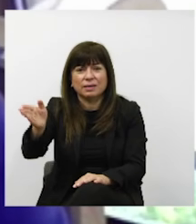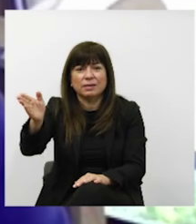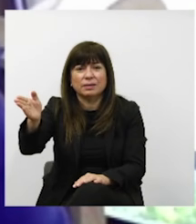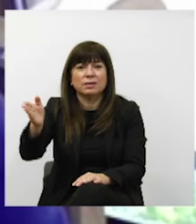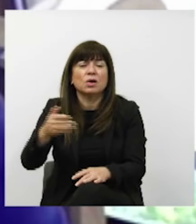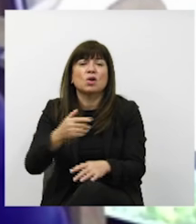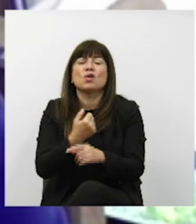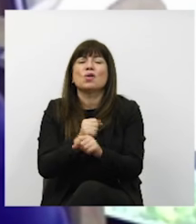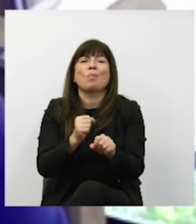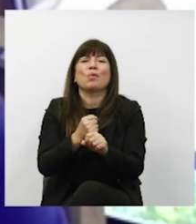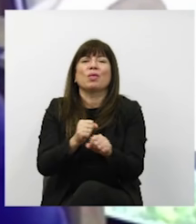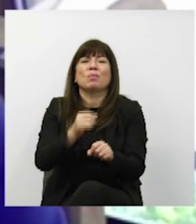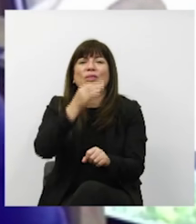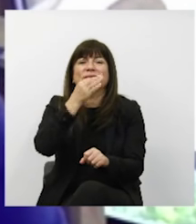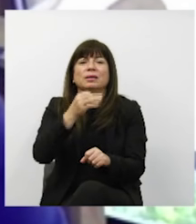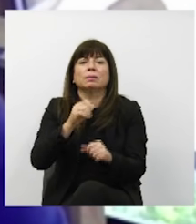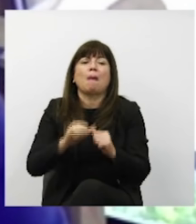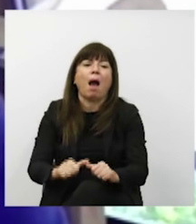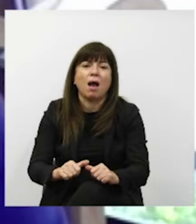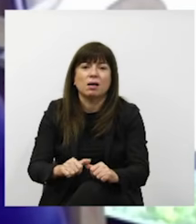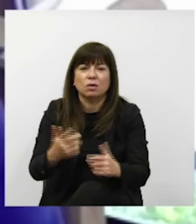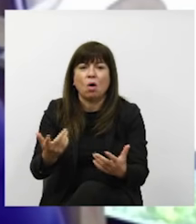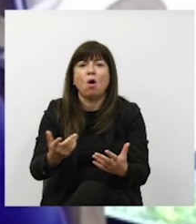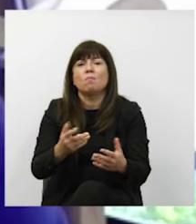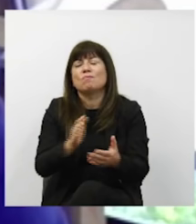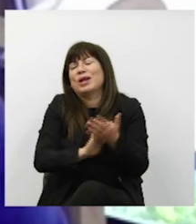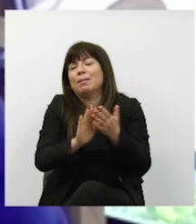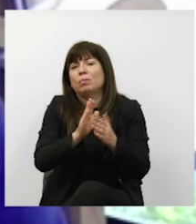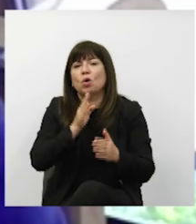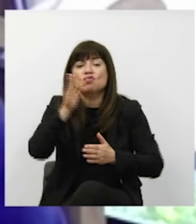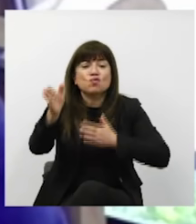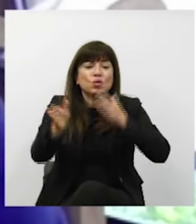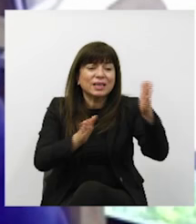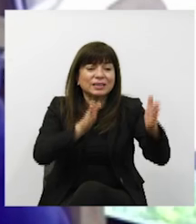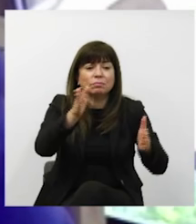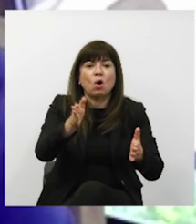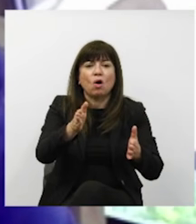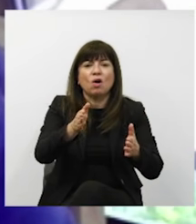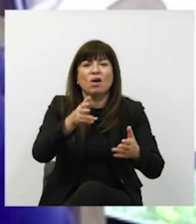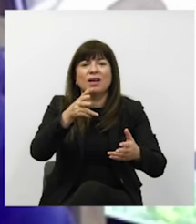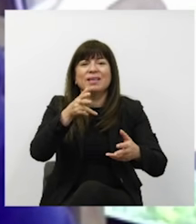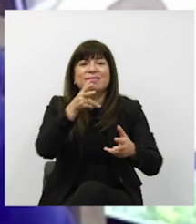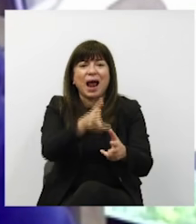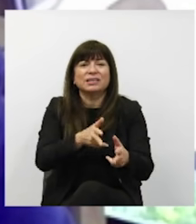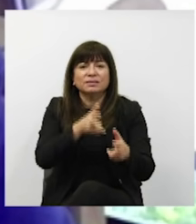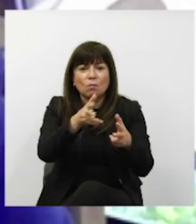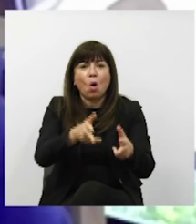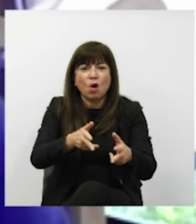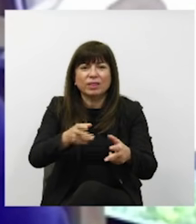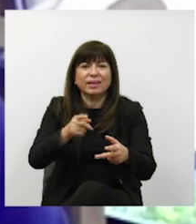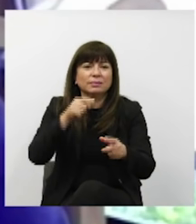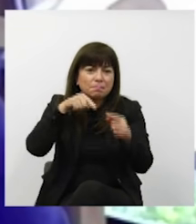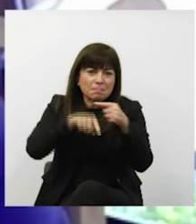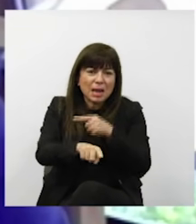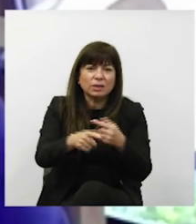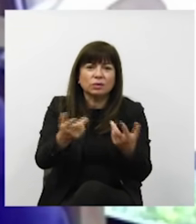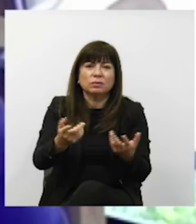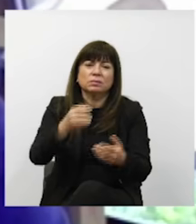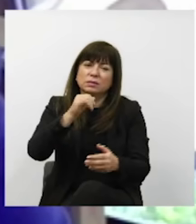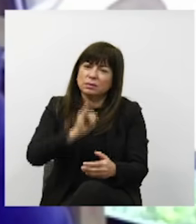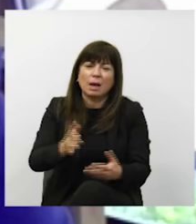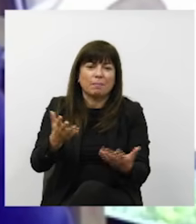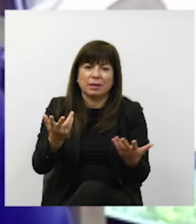algo más permanente, porque nunca podemos decir permanente, como el turismo, el transporte, que van a ser afectados por más